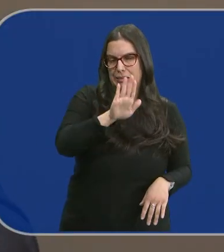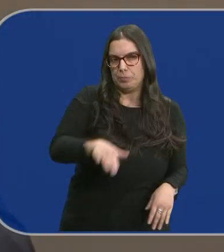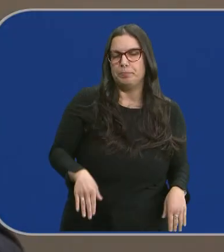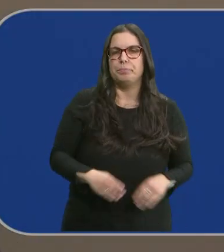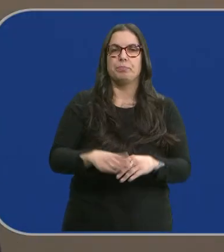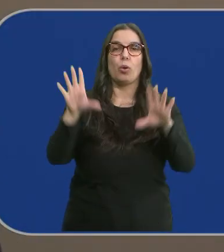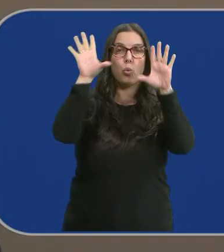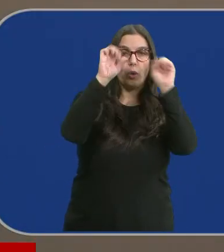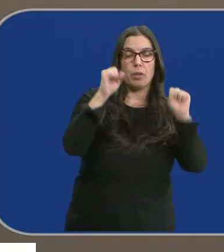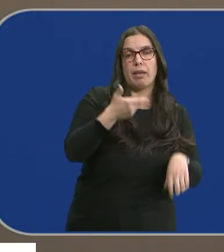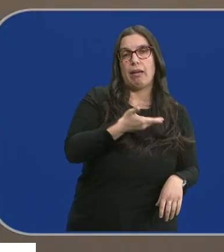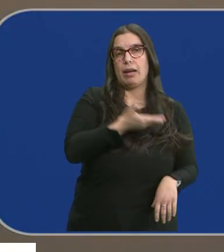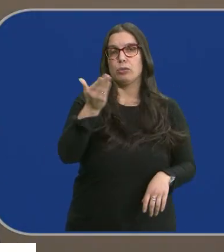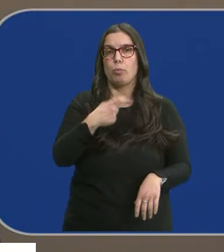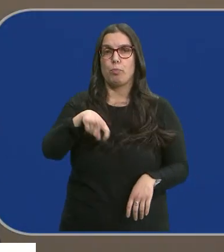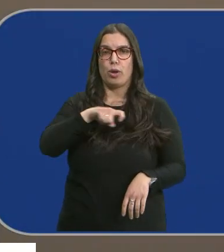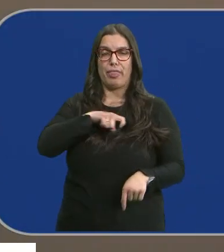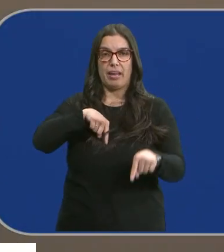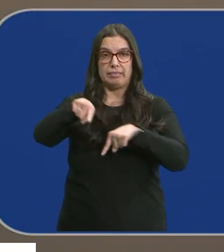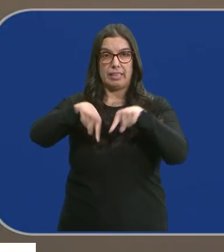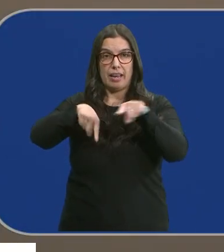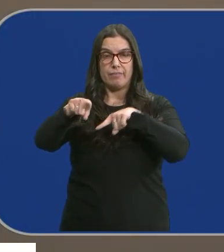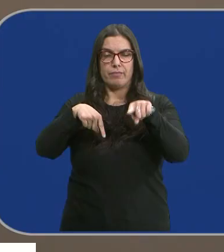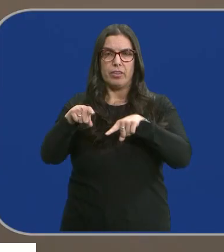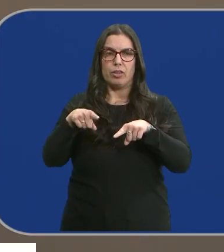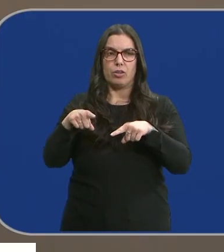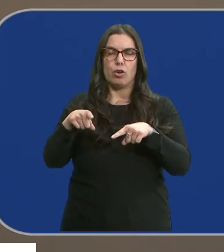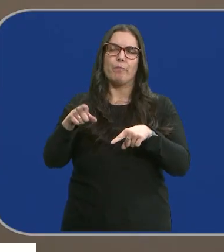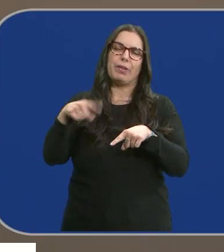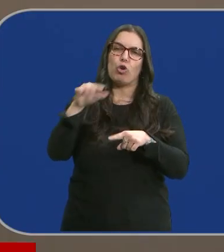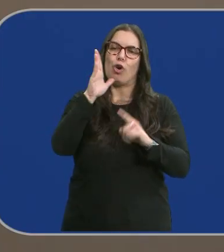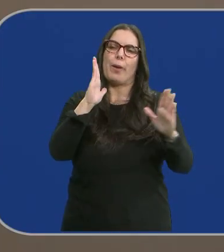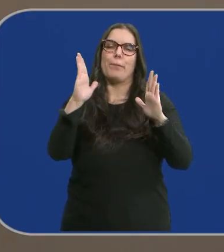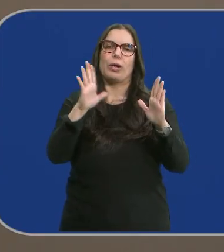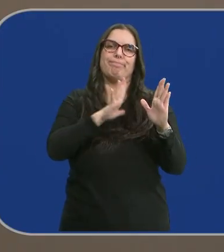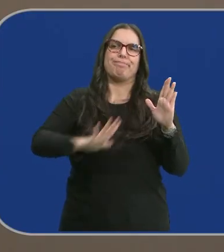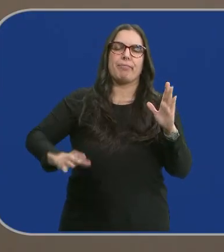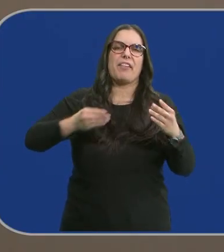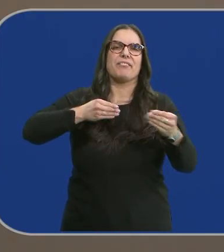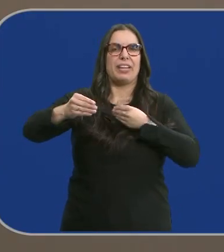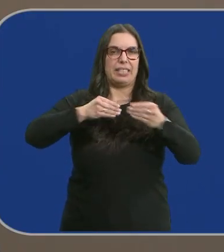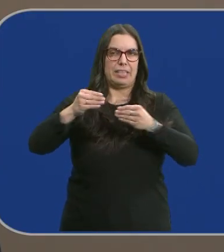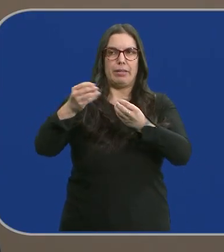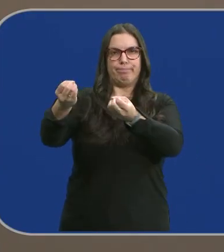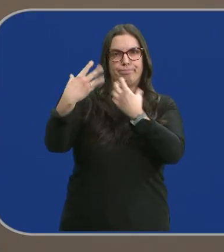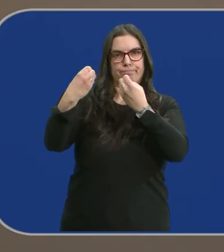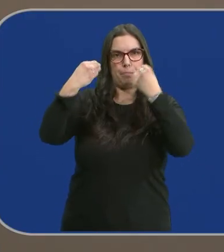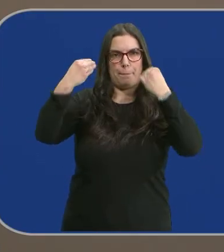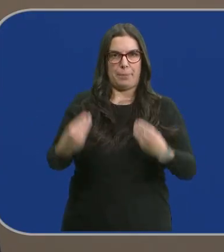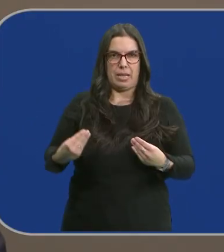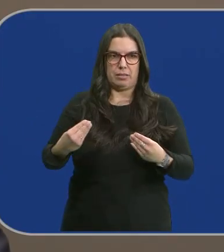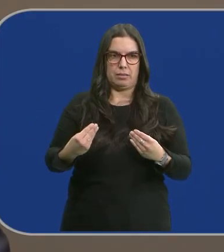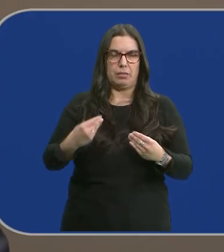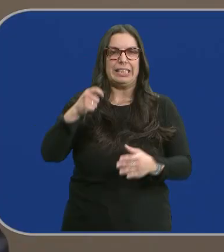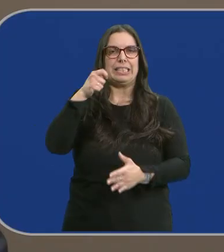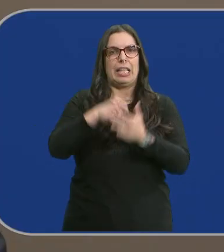Tanto la Guardia Civil como el resto de las policías de tráfico serán flexibles y primarán la información sobre la sanción